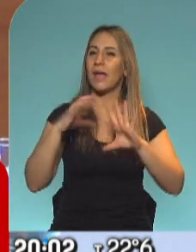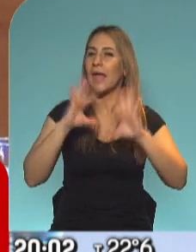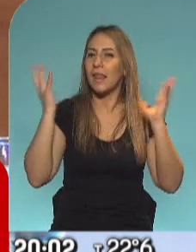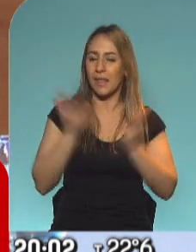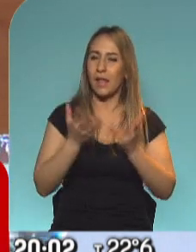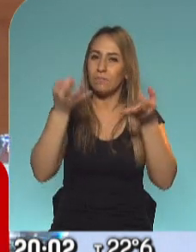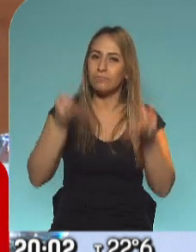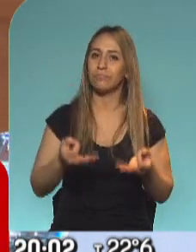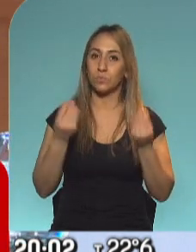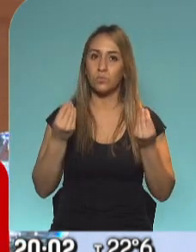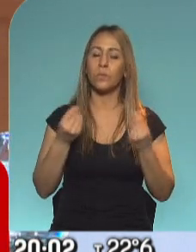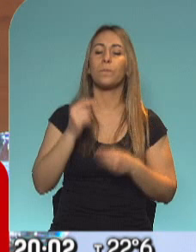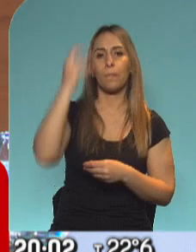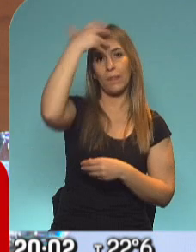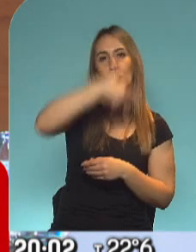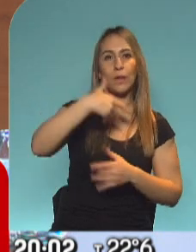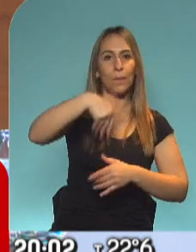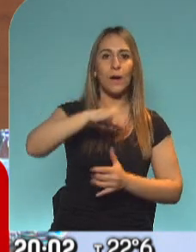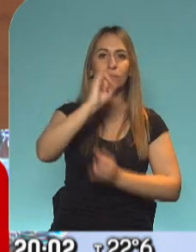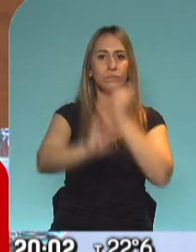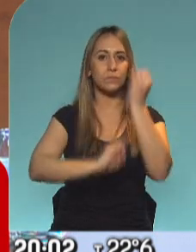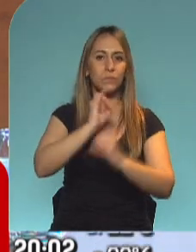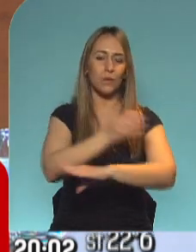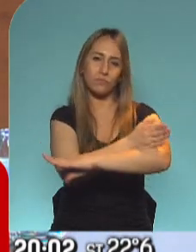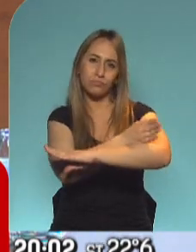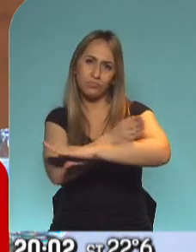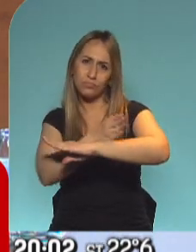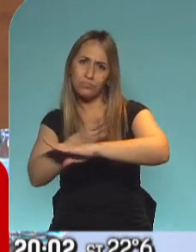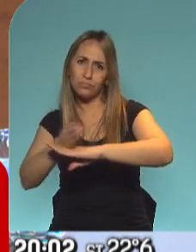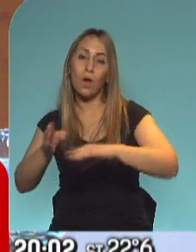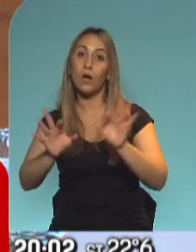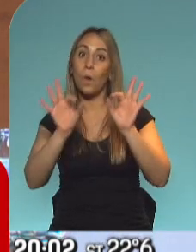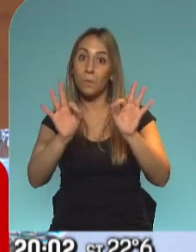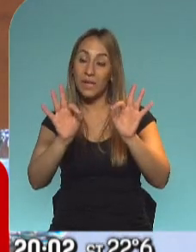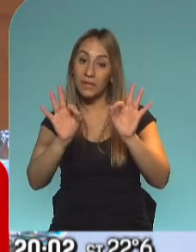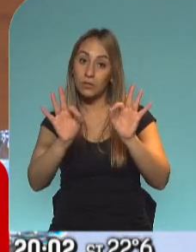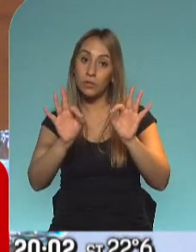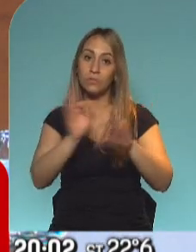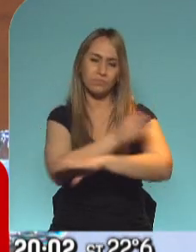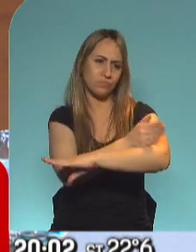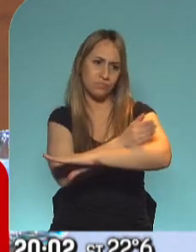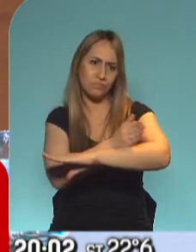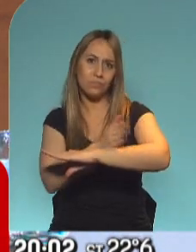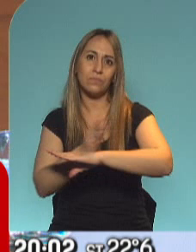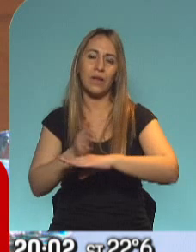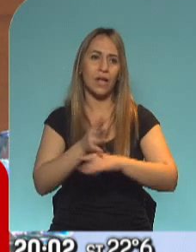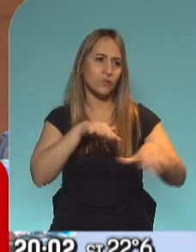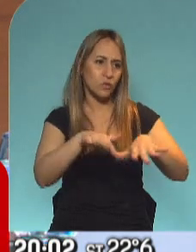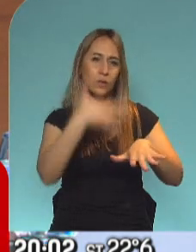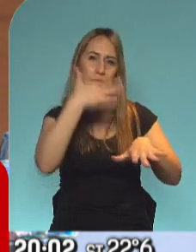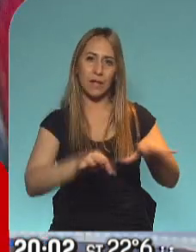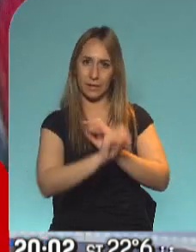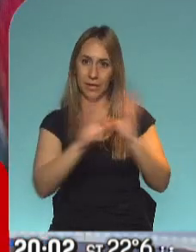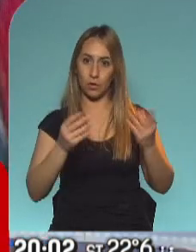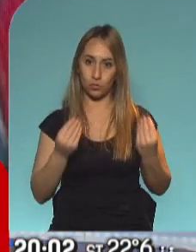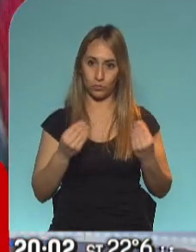hacer un recorrido sintético pero completo hasta desde dónde hay que ir para entender lo que ha sucedido. Buenas noches, Lucía.